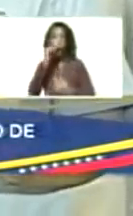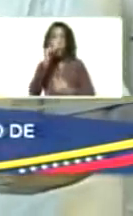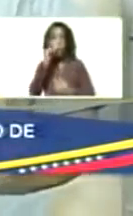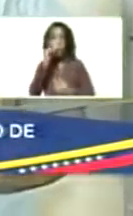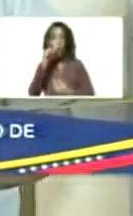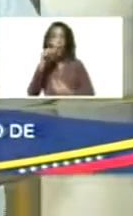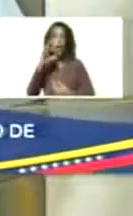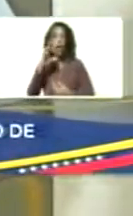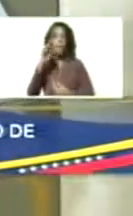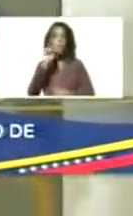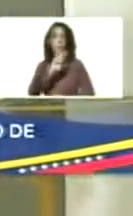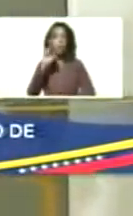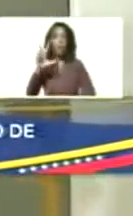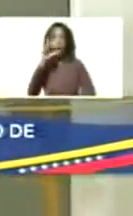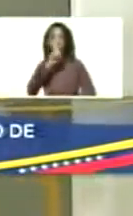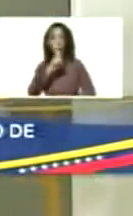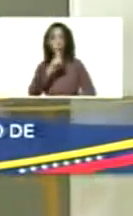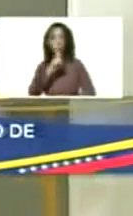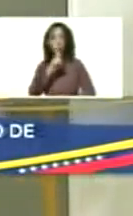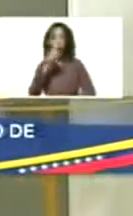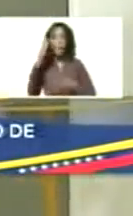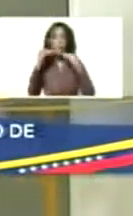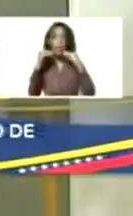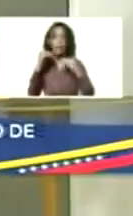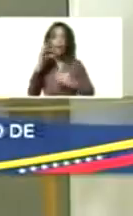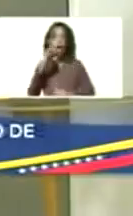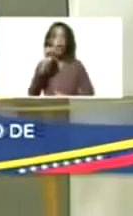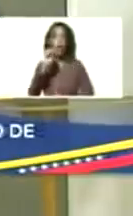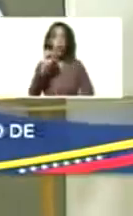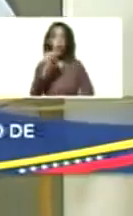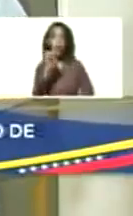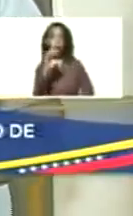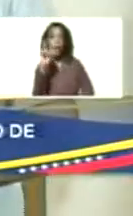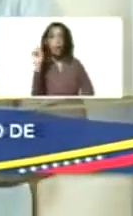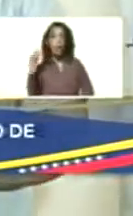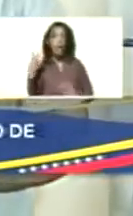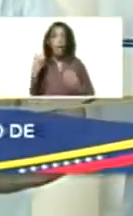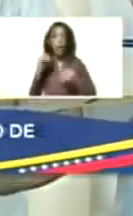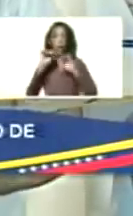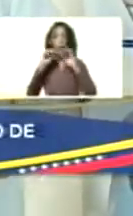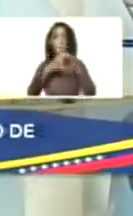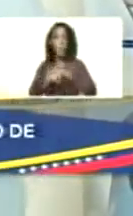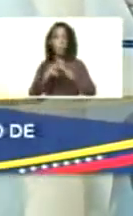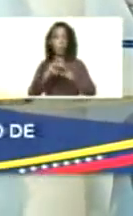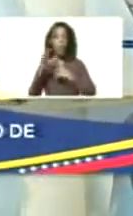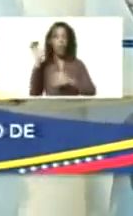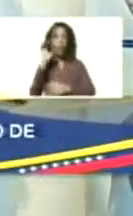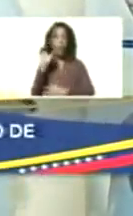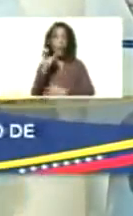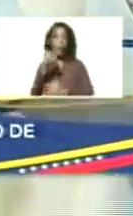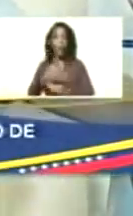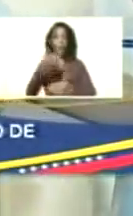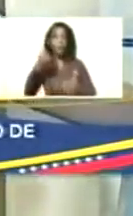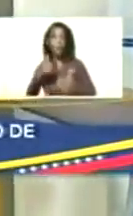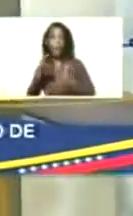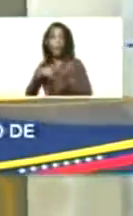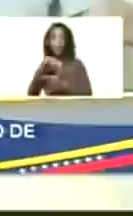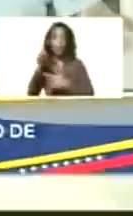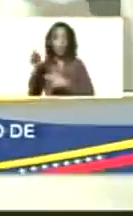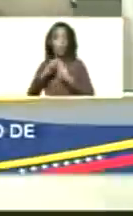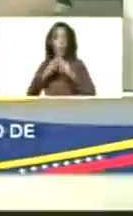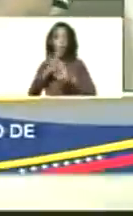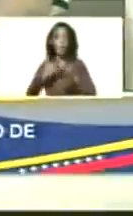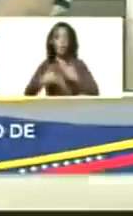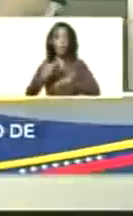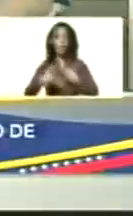tiene 23 años de experiencia, 10 años con el Metro de Caracas y 11 años con las transnacionales que antes prestaban este